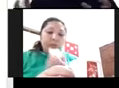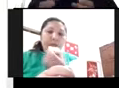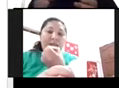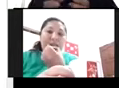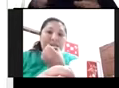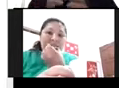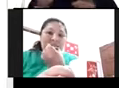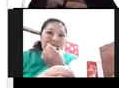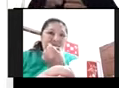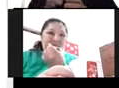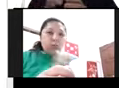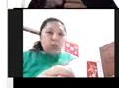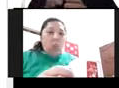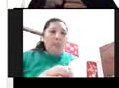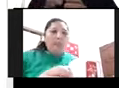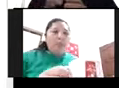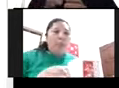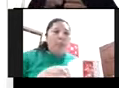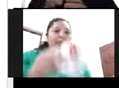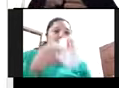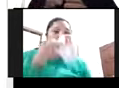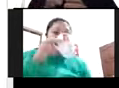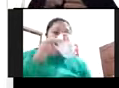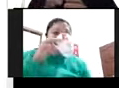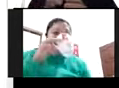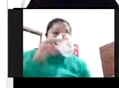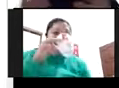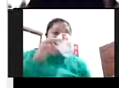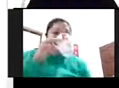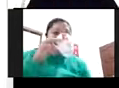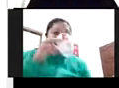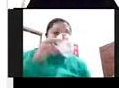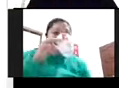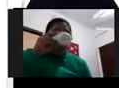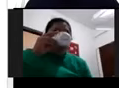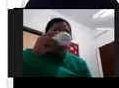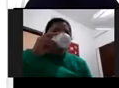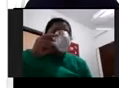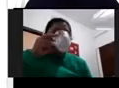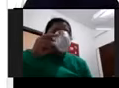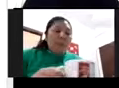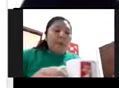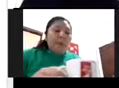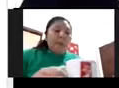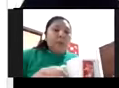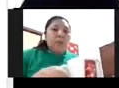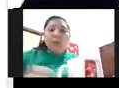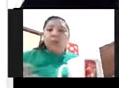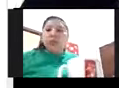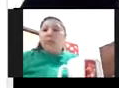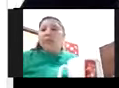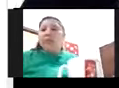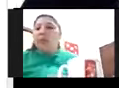casualmente porque están, no sé si casual o ya de por sí con una suerte de